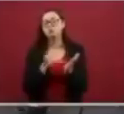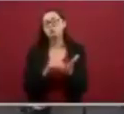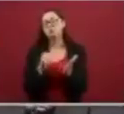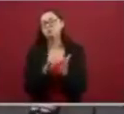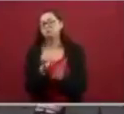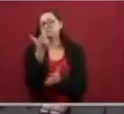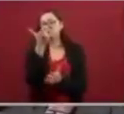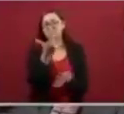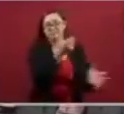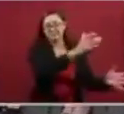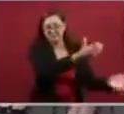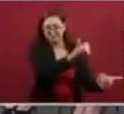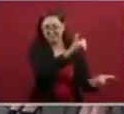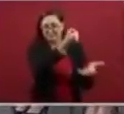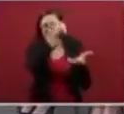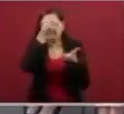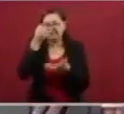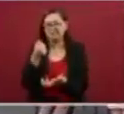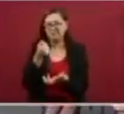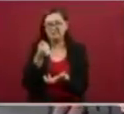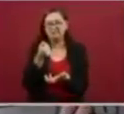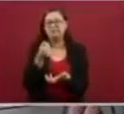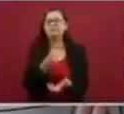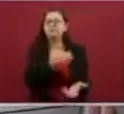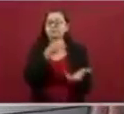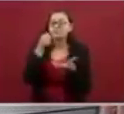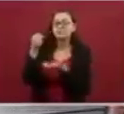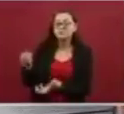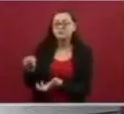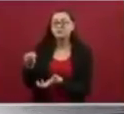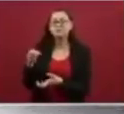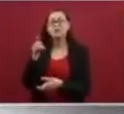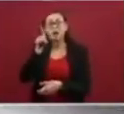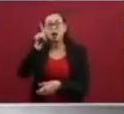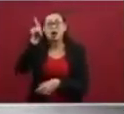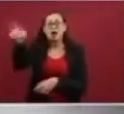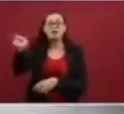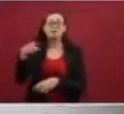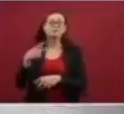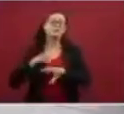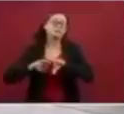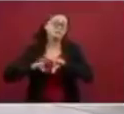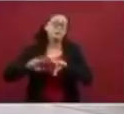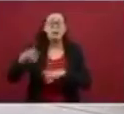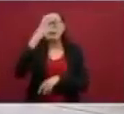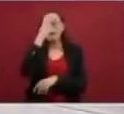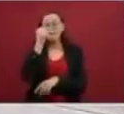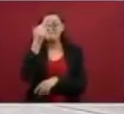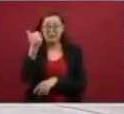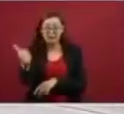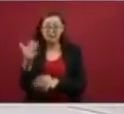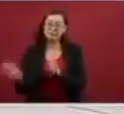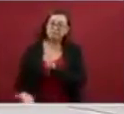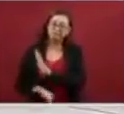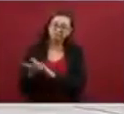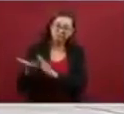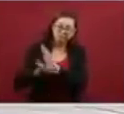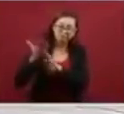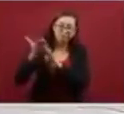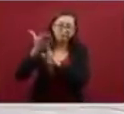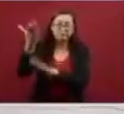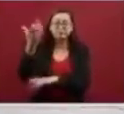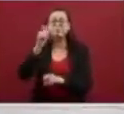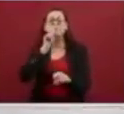se destinan a la construcción del Tren Maya, y la promoción turística quedó a